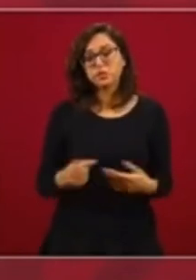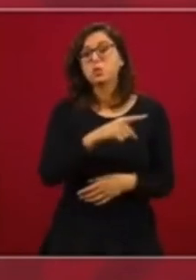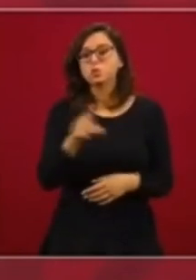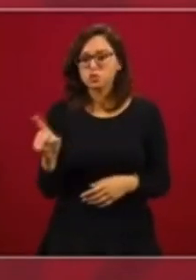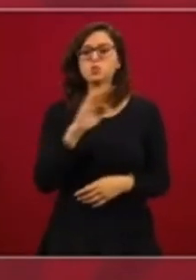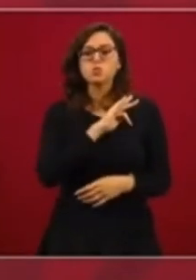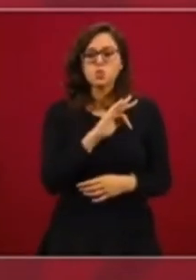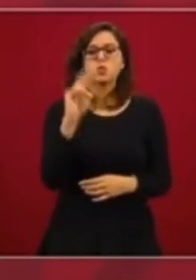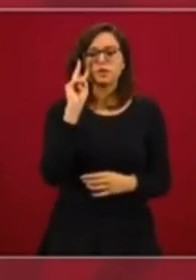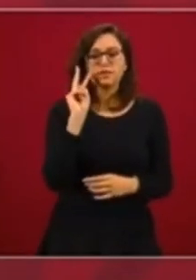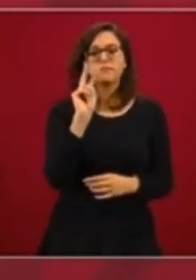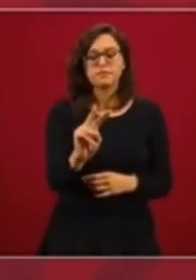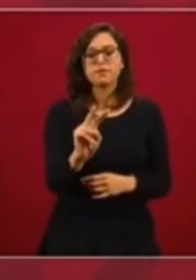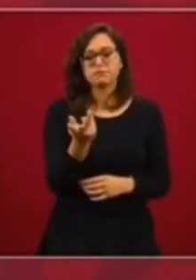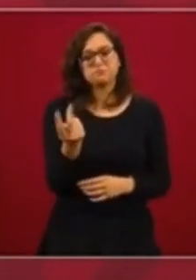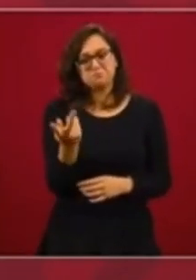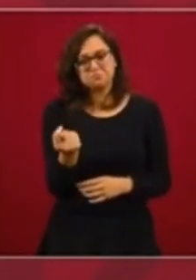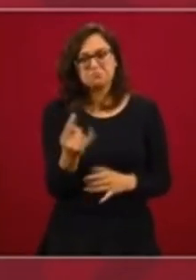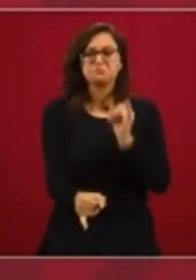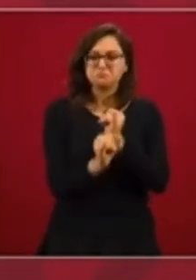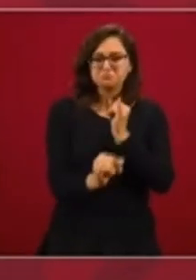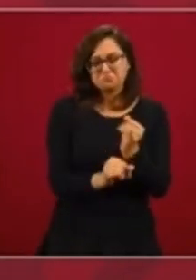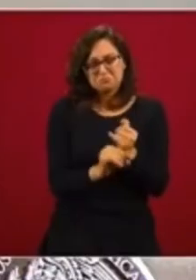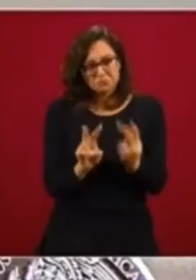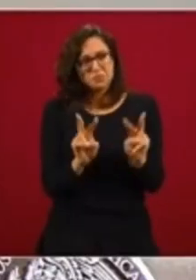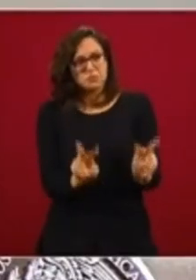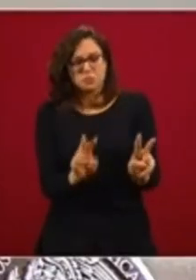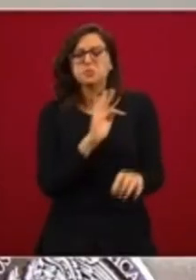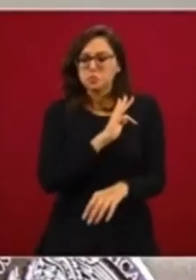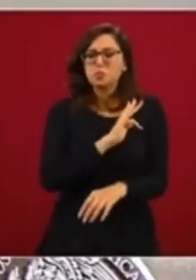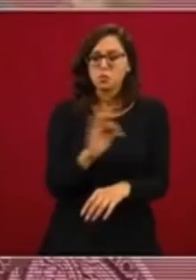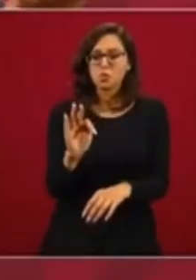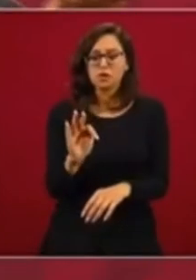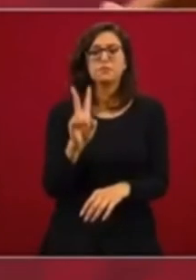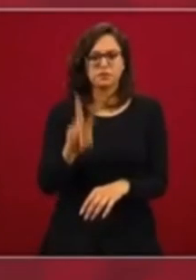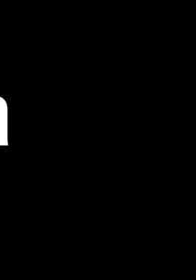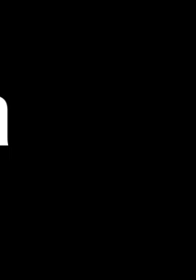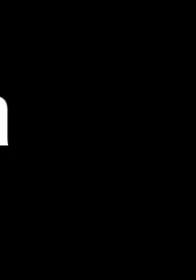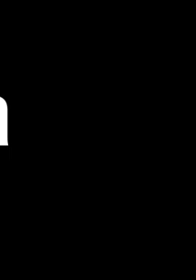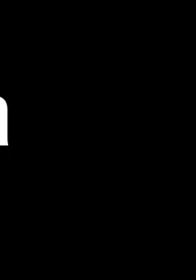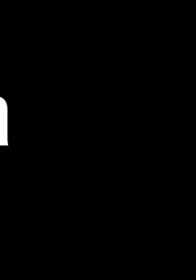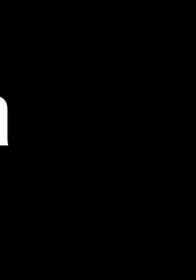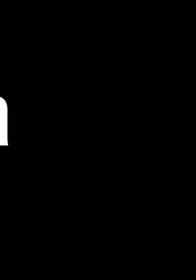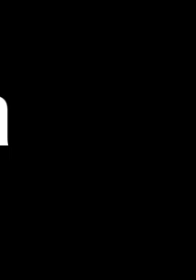de la televisión, del internet. Va a haber una muy buena difusión.